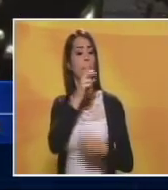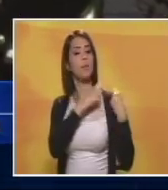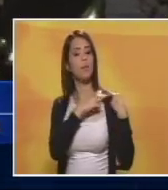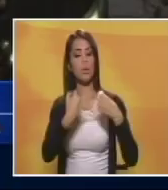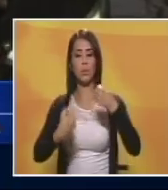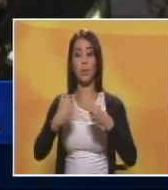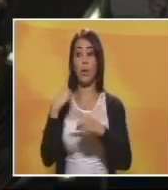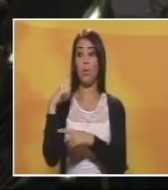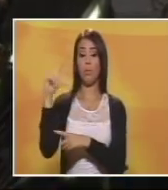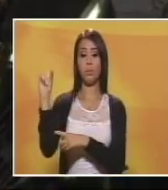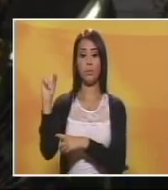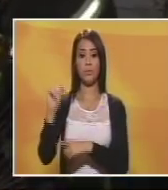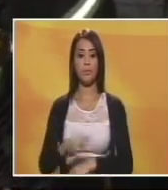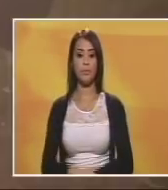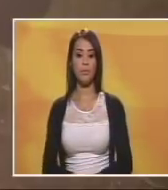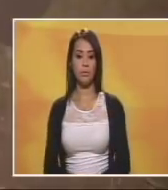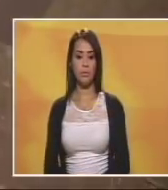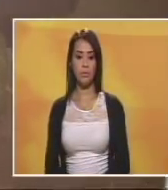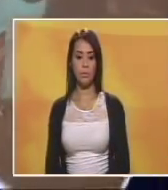escapó tras el suceso.